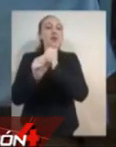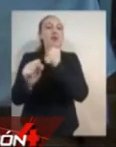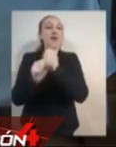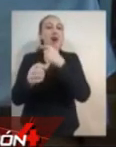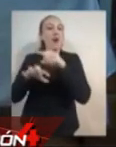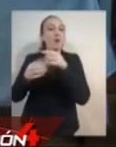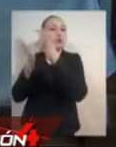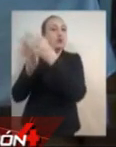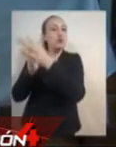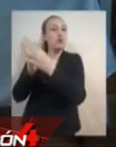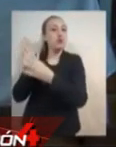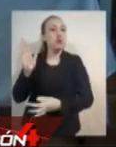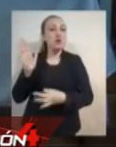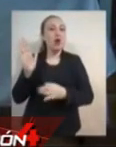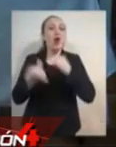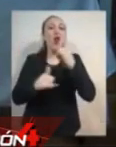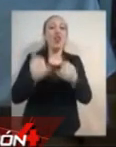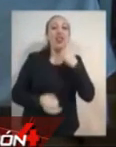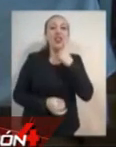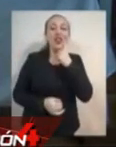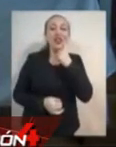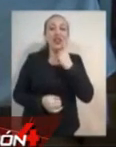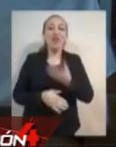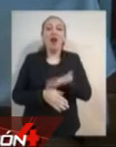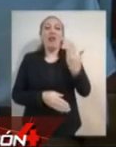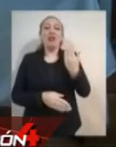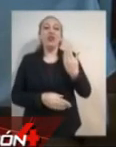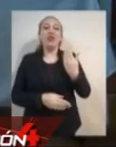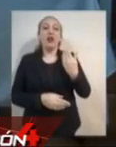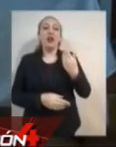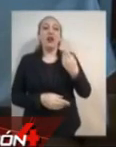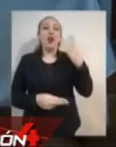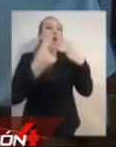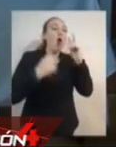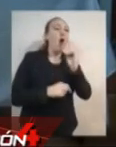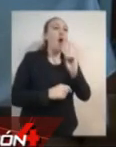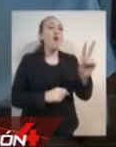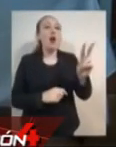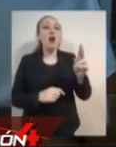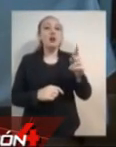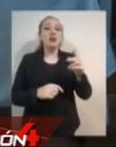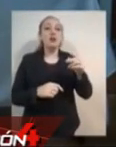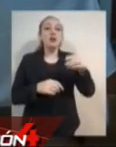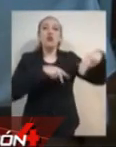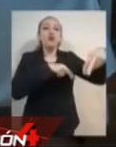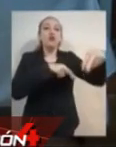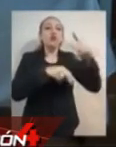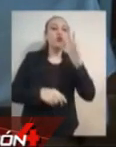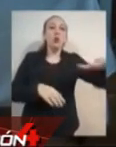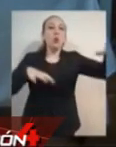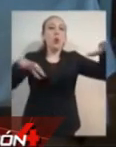Algunas ya las ha comentado el señor intendente. Hemos estado recorriendo en la jornada de ayer los